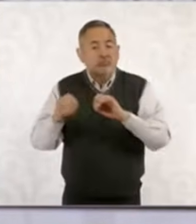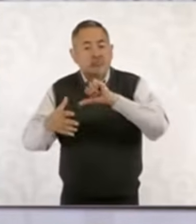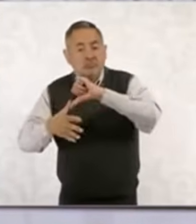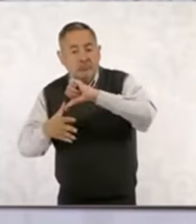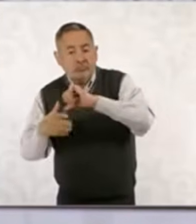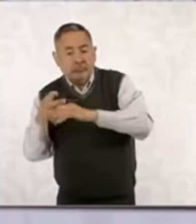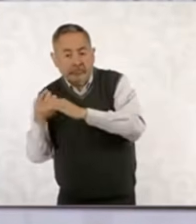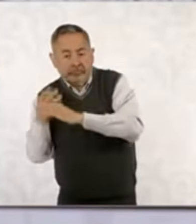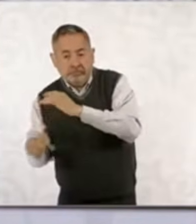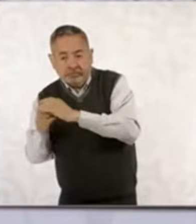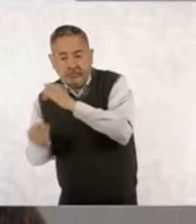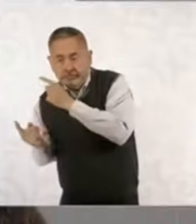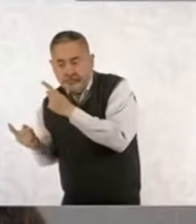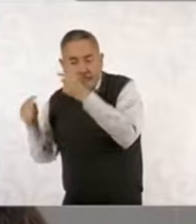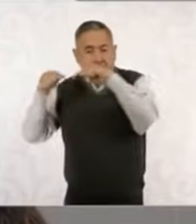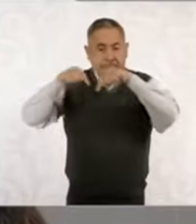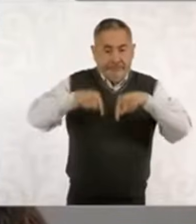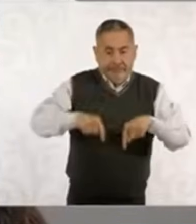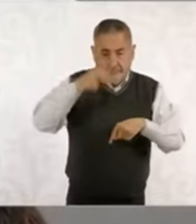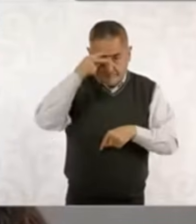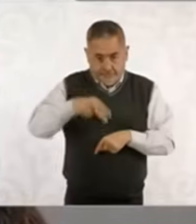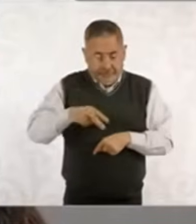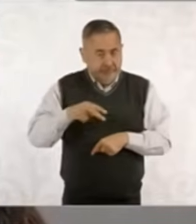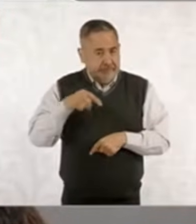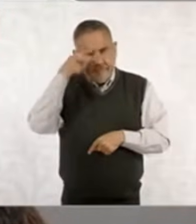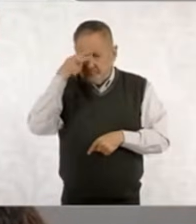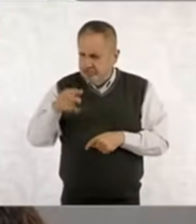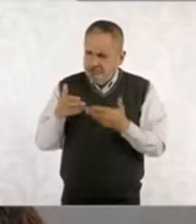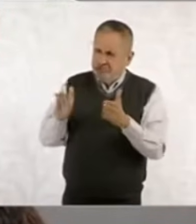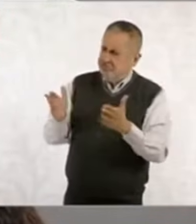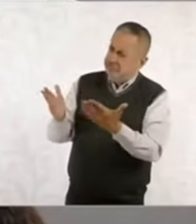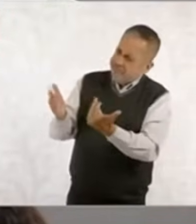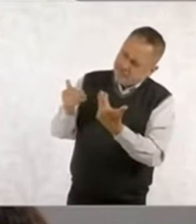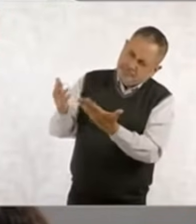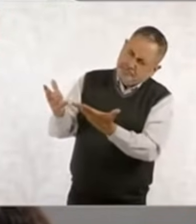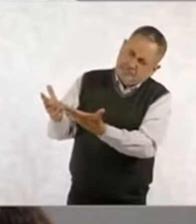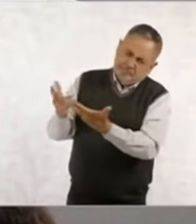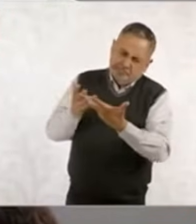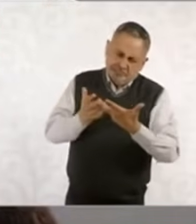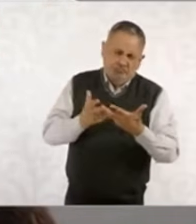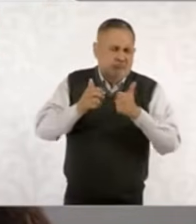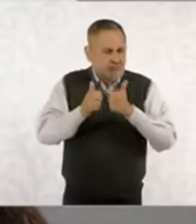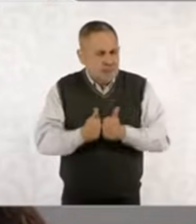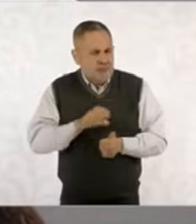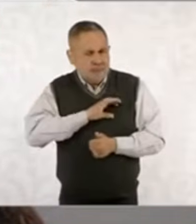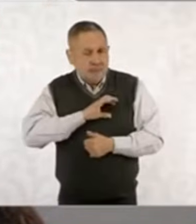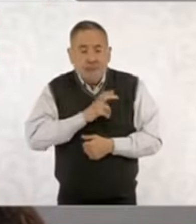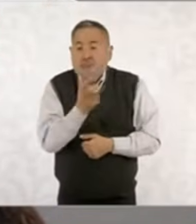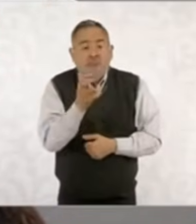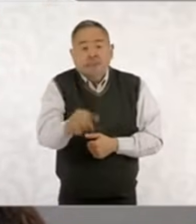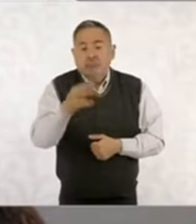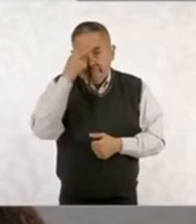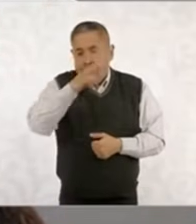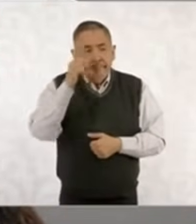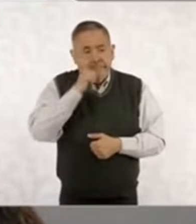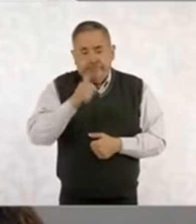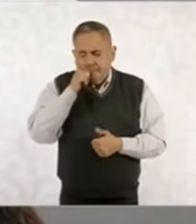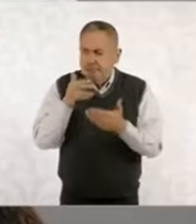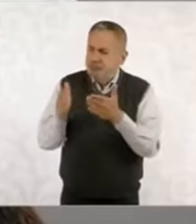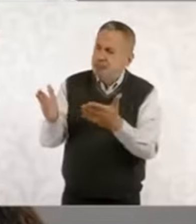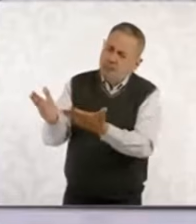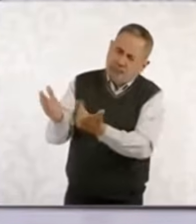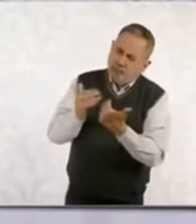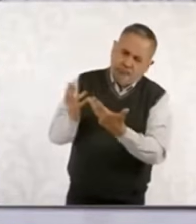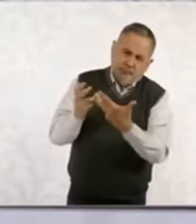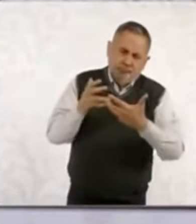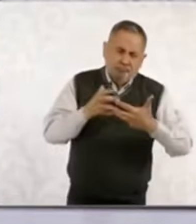llegaron a nuestro país y que nuestro país les abrió las puertas. Esa es la característica de la política exterior de México, que se perdió